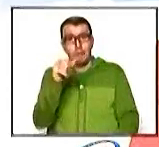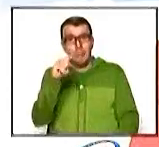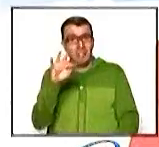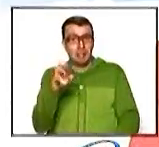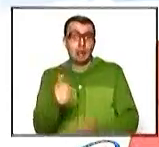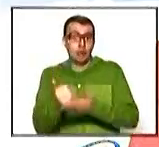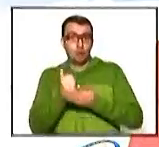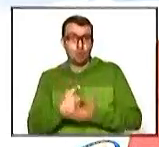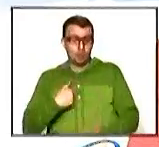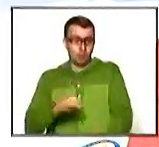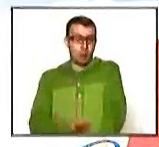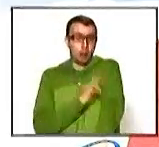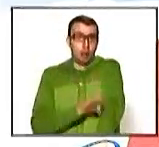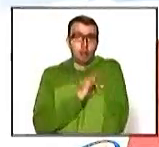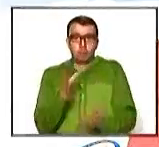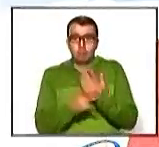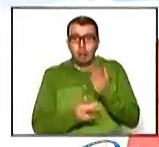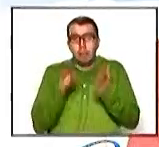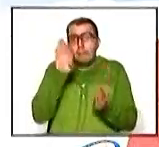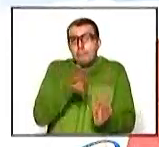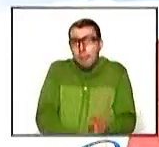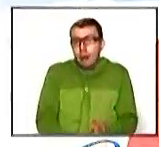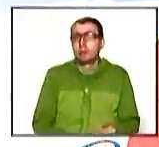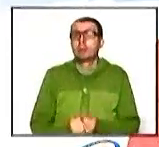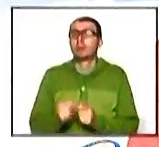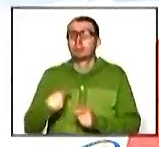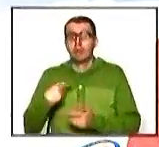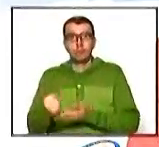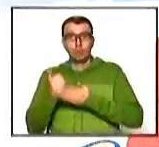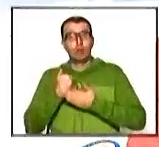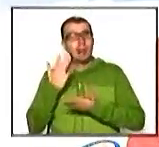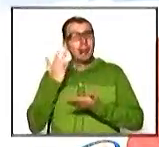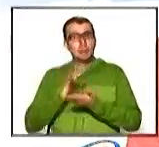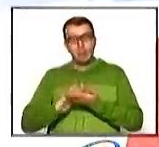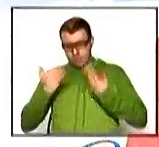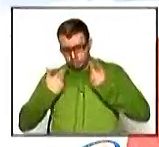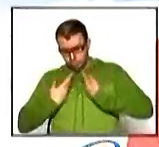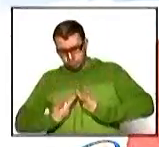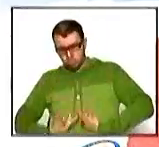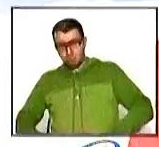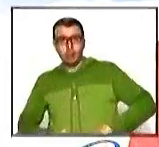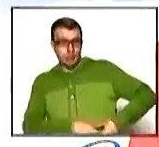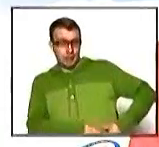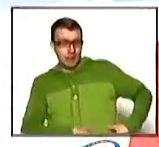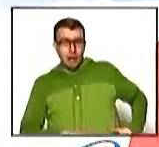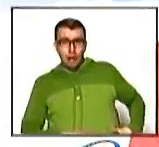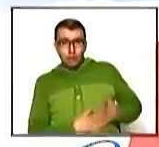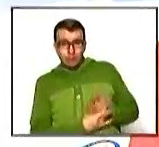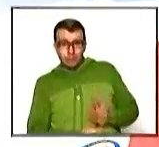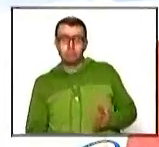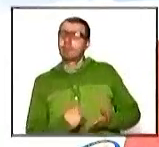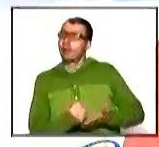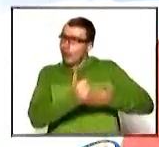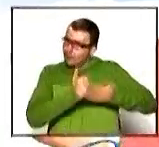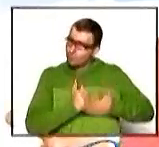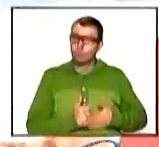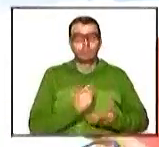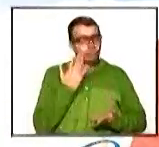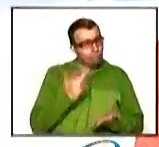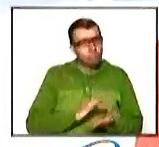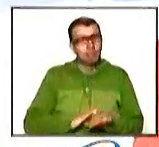colesterol, triglicéridos, ayuda para limpiar las arterias, mejora el hígado graso, mejora el metabolismo de la grasa. Y